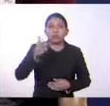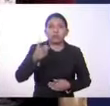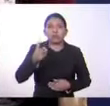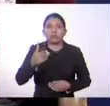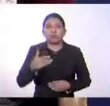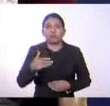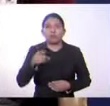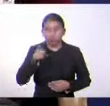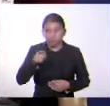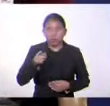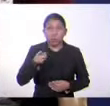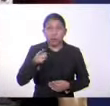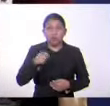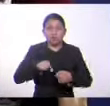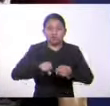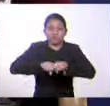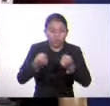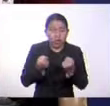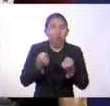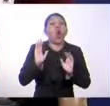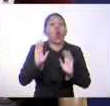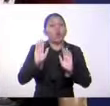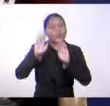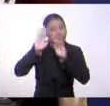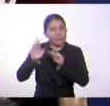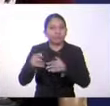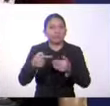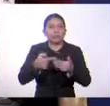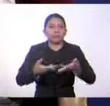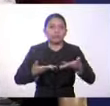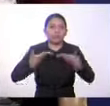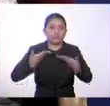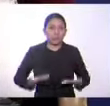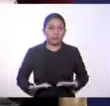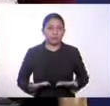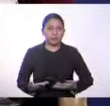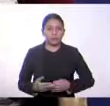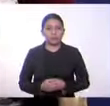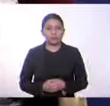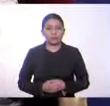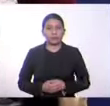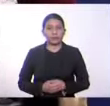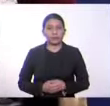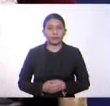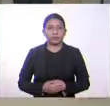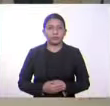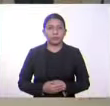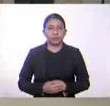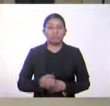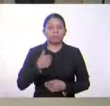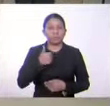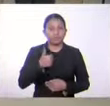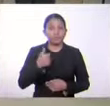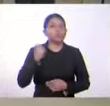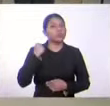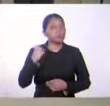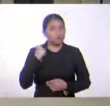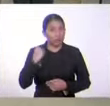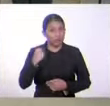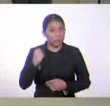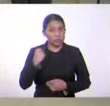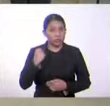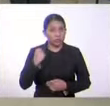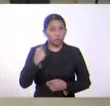el cumplimiento o el incumplimiento de los derechos humanos, ¿verdad? Correcto. Correcto, Candy. Creo que es importante entonces que vayamos a